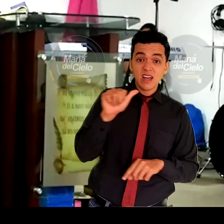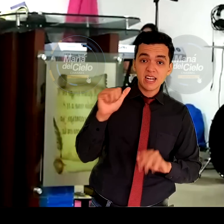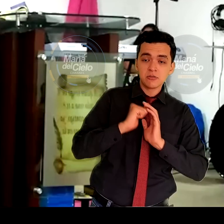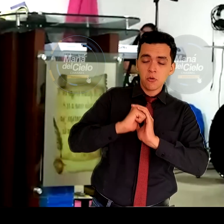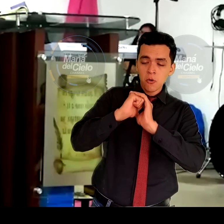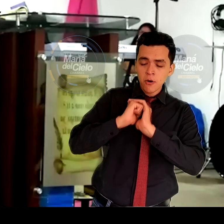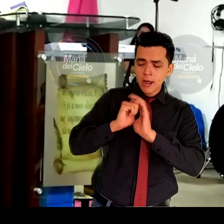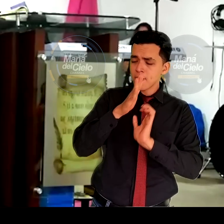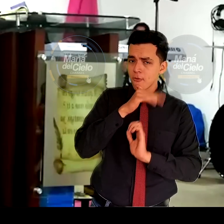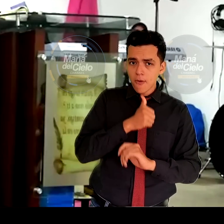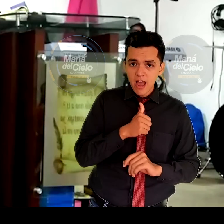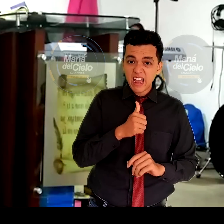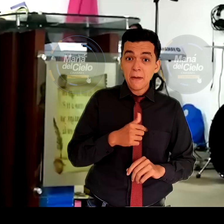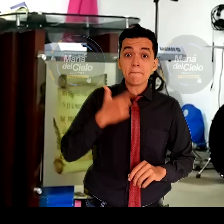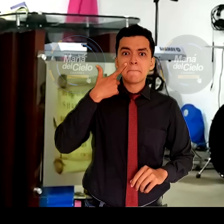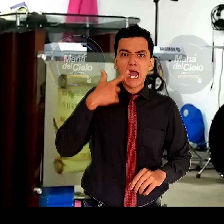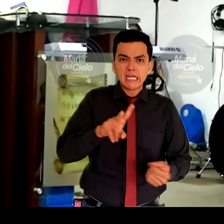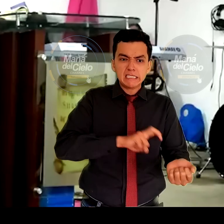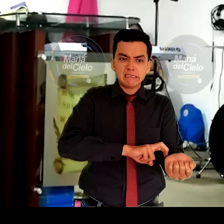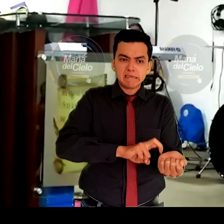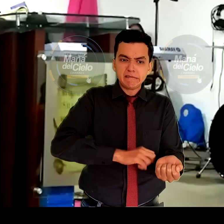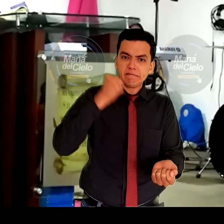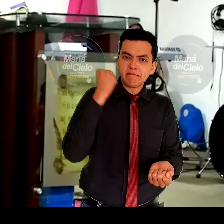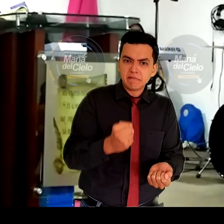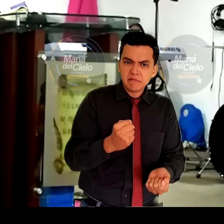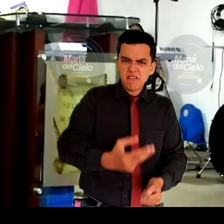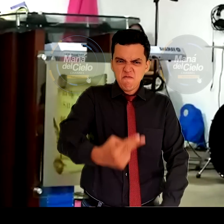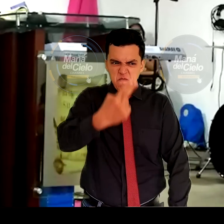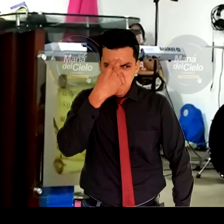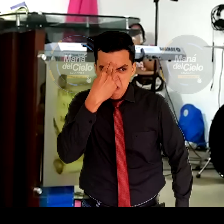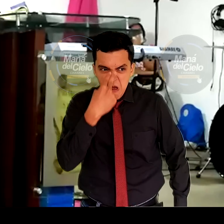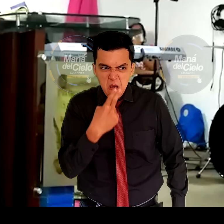Eso no es aquí, eso es en Bogotá, eso es Barranquilla, eso es...